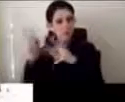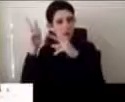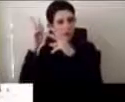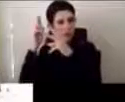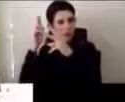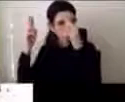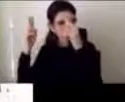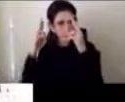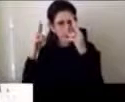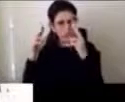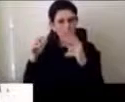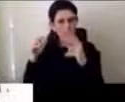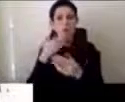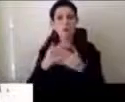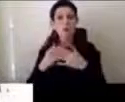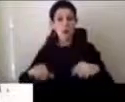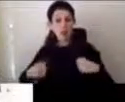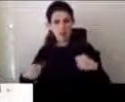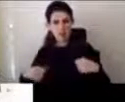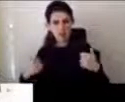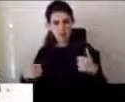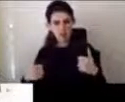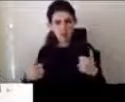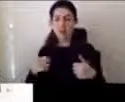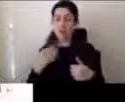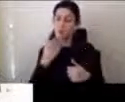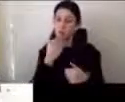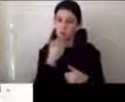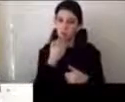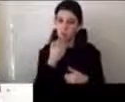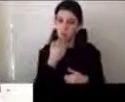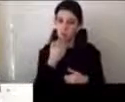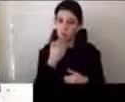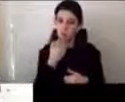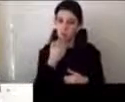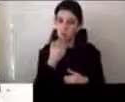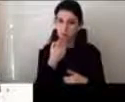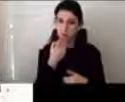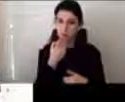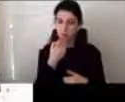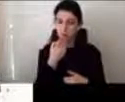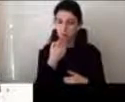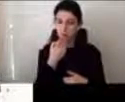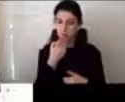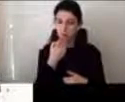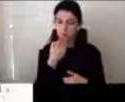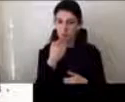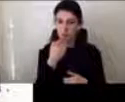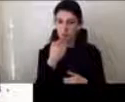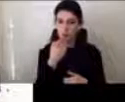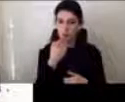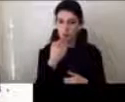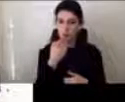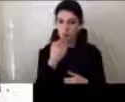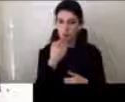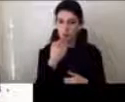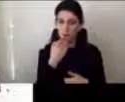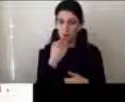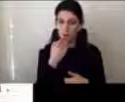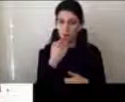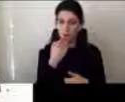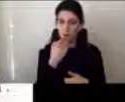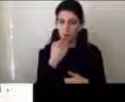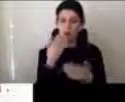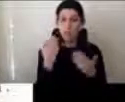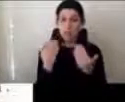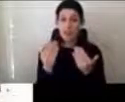la adolescencia, ¿ya? Donde también se requiere que haya menor